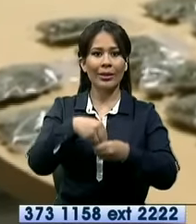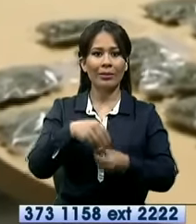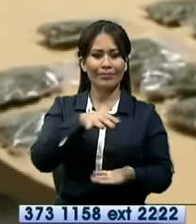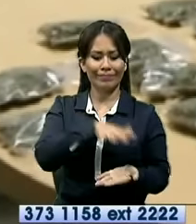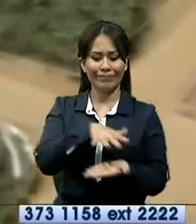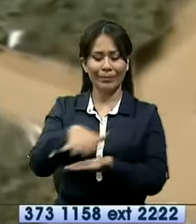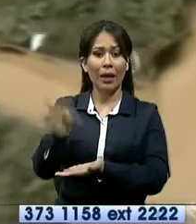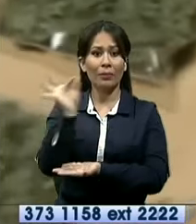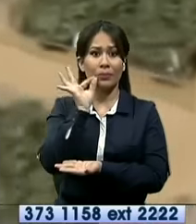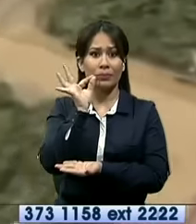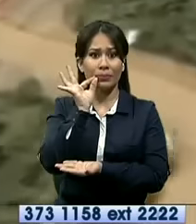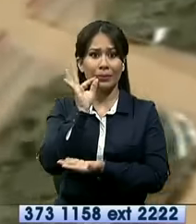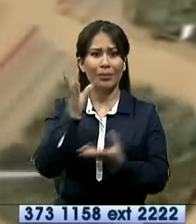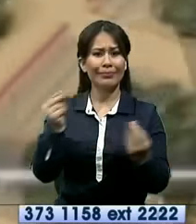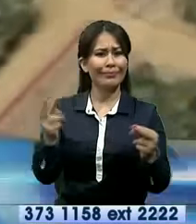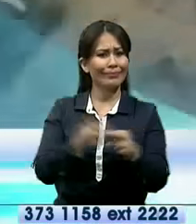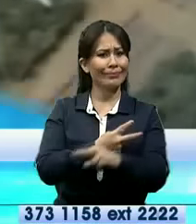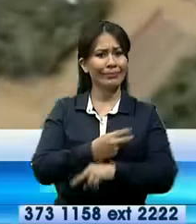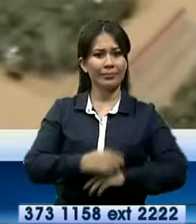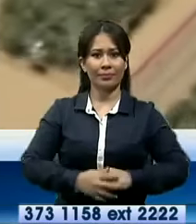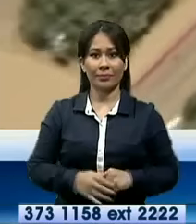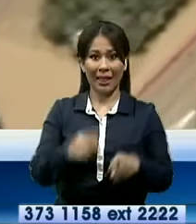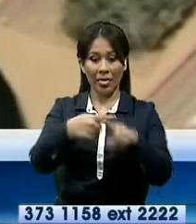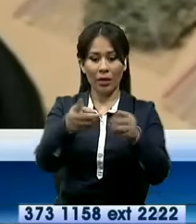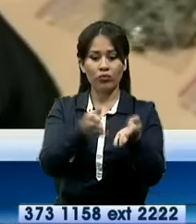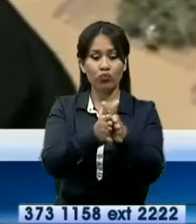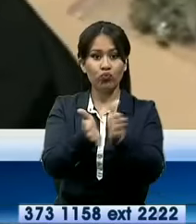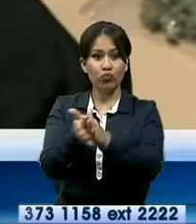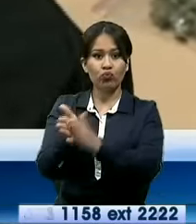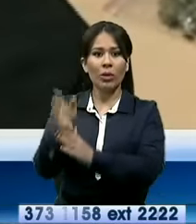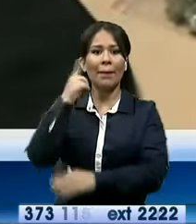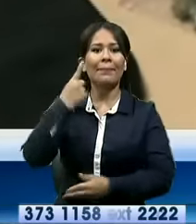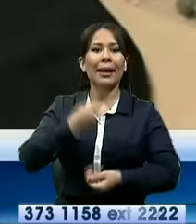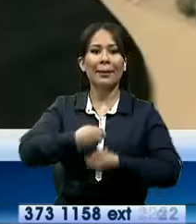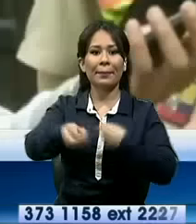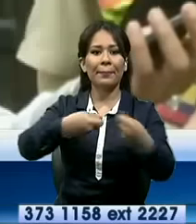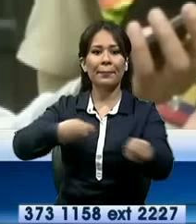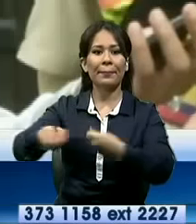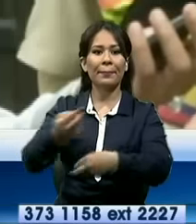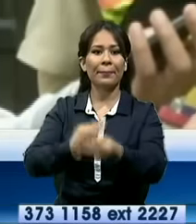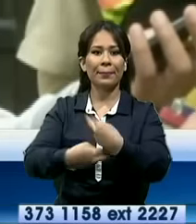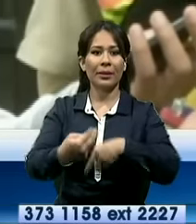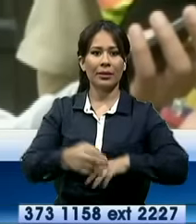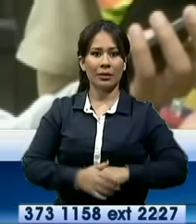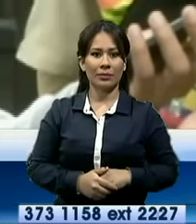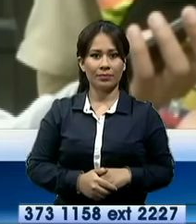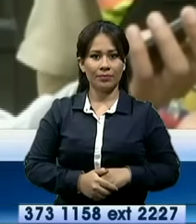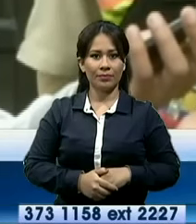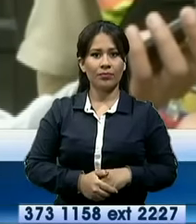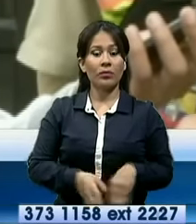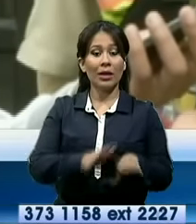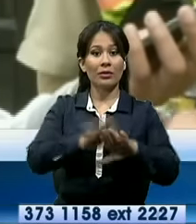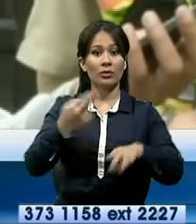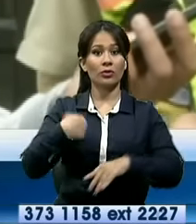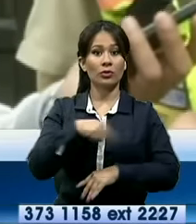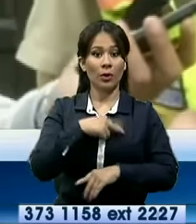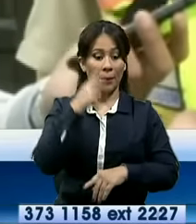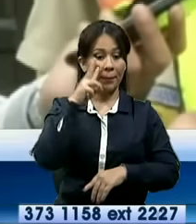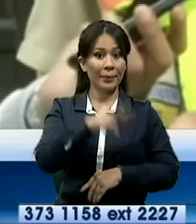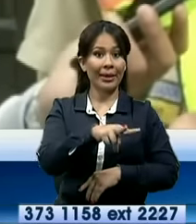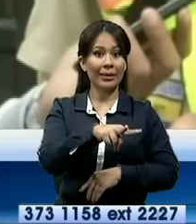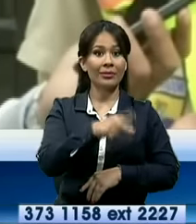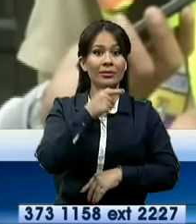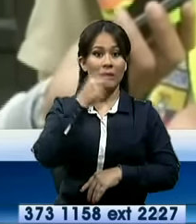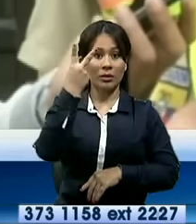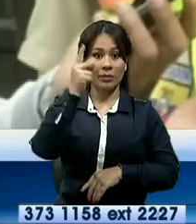de marihuana y varias dosis. Estas al parecer estaban listas para ser entregadas. Venía una motocicleta con dos ocupantes, quienes